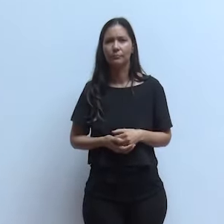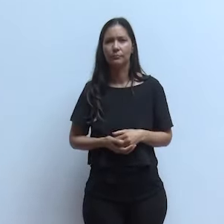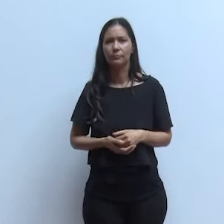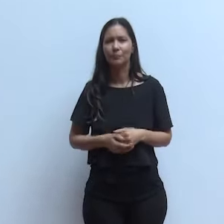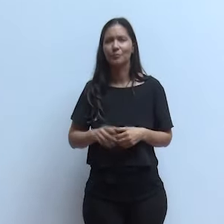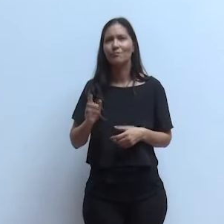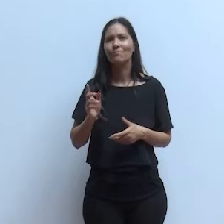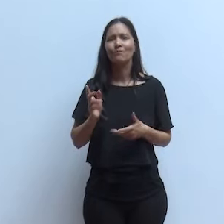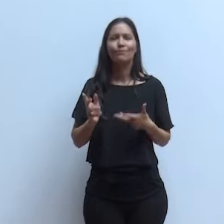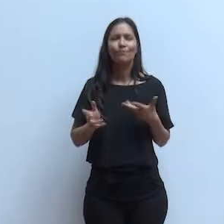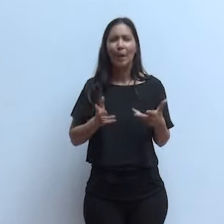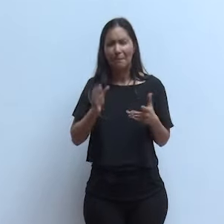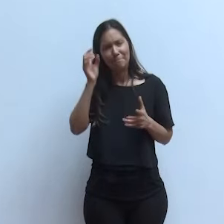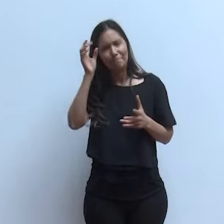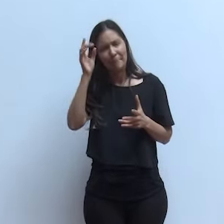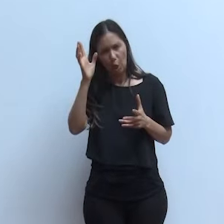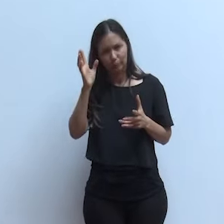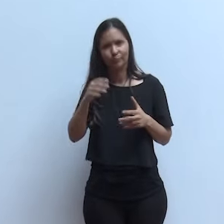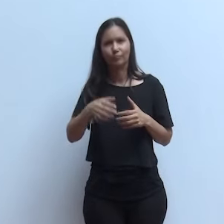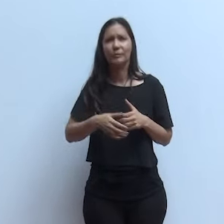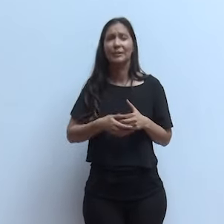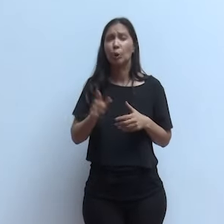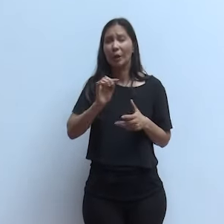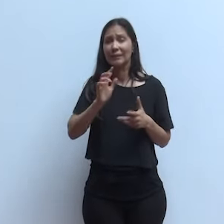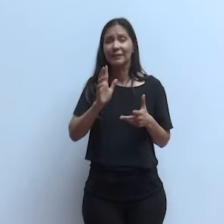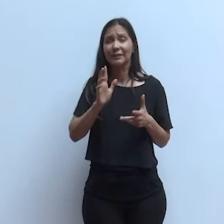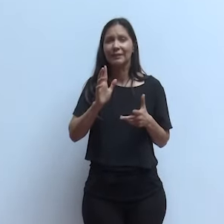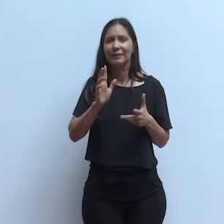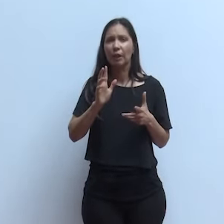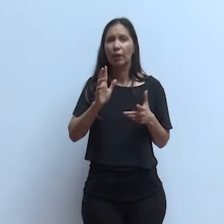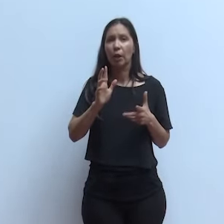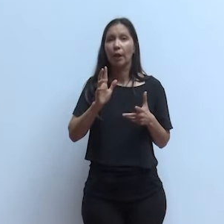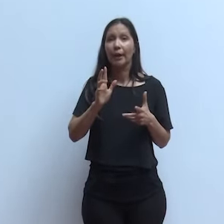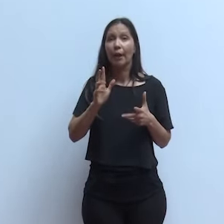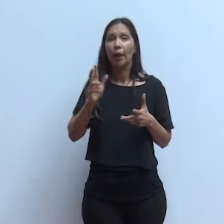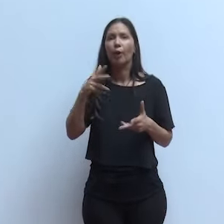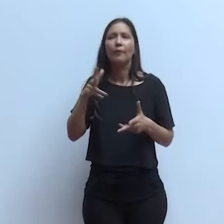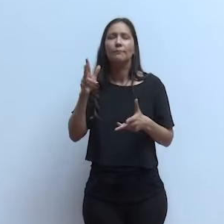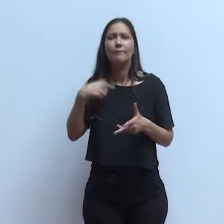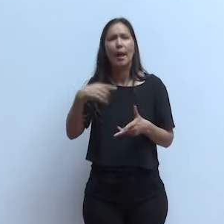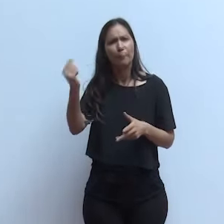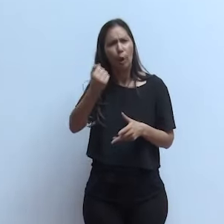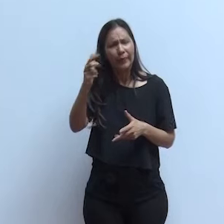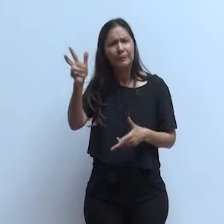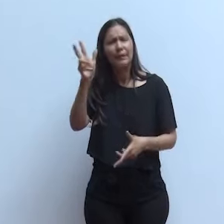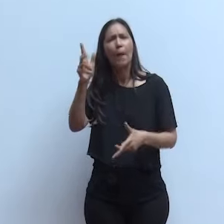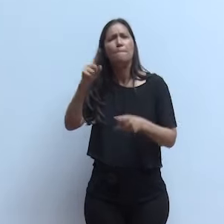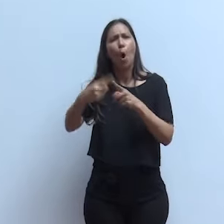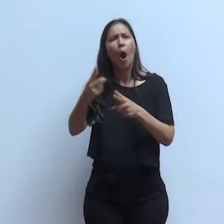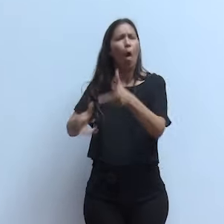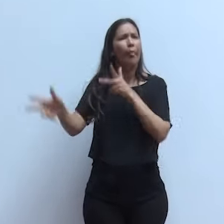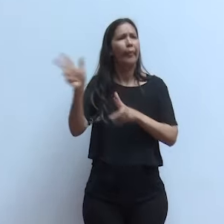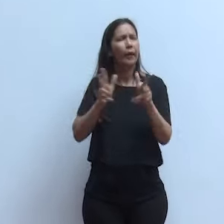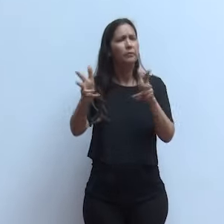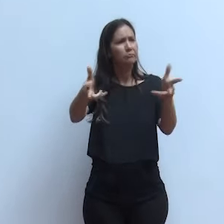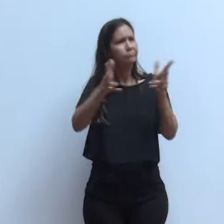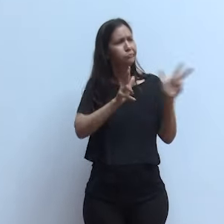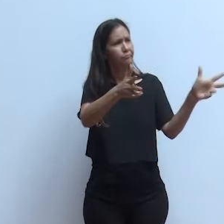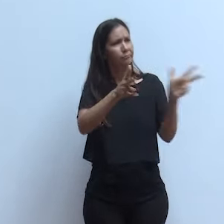que Perdón Lo importante no es lo que lo que nos dice la política lo que nos dice la política sino lo que nos